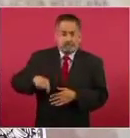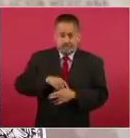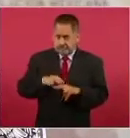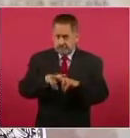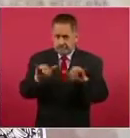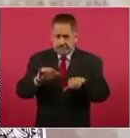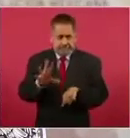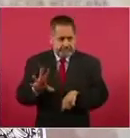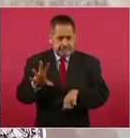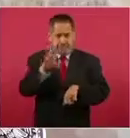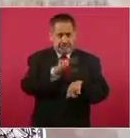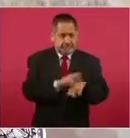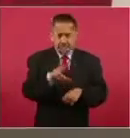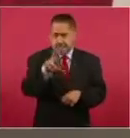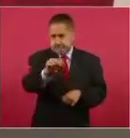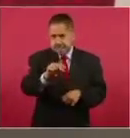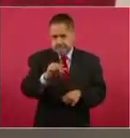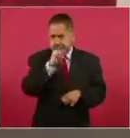permitido